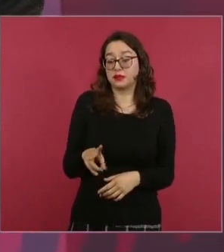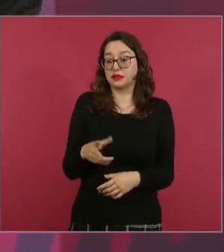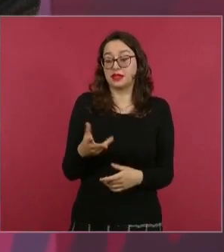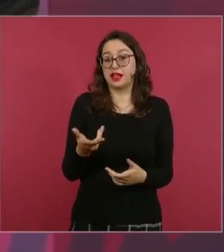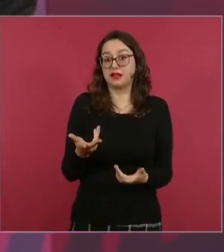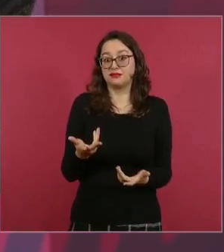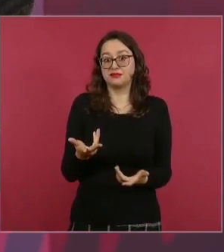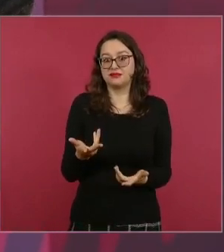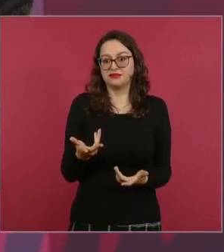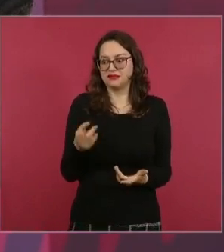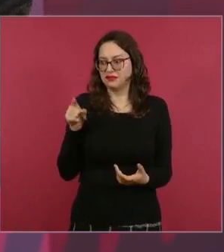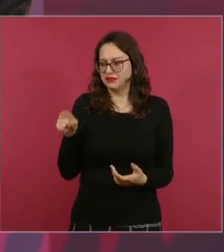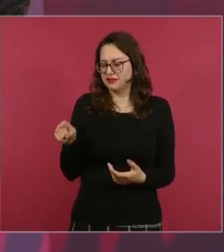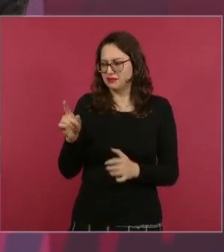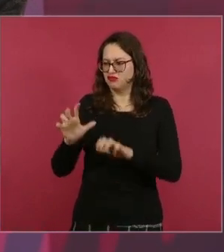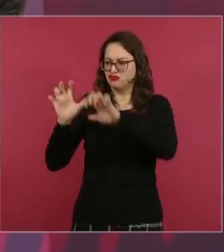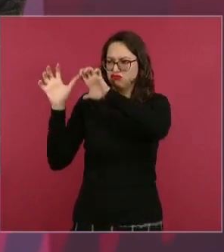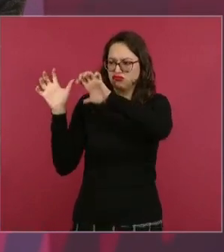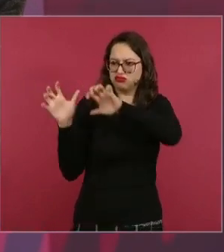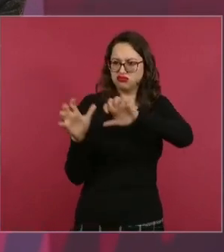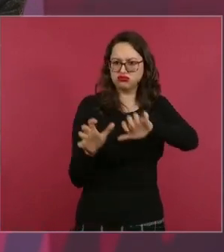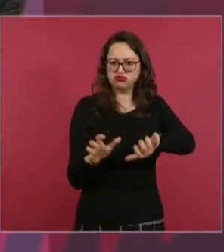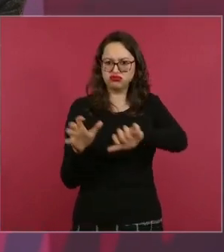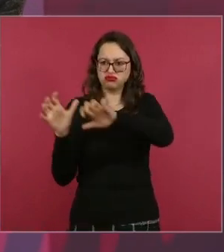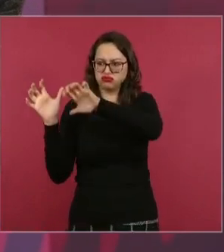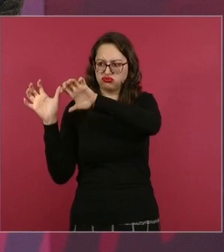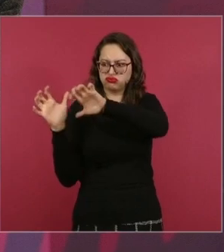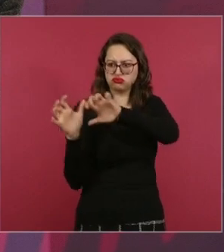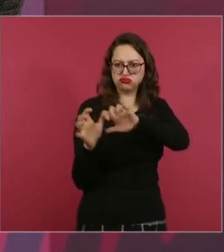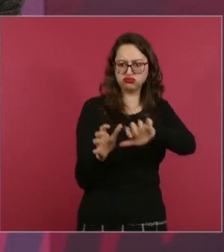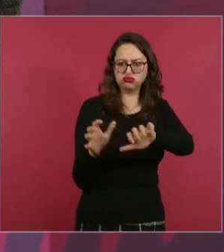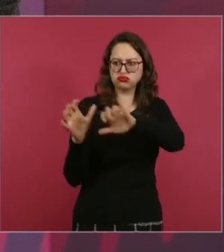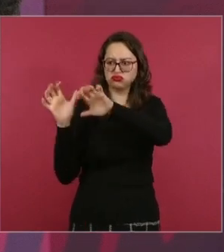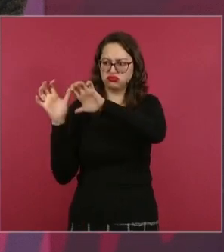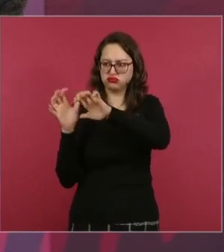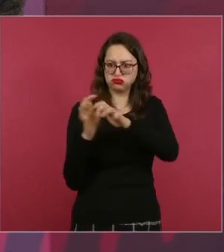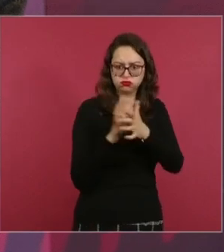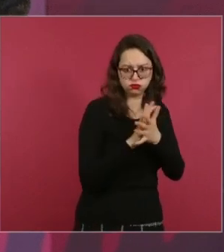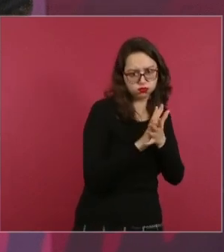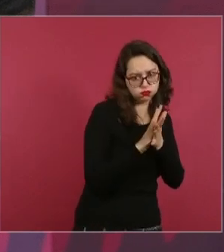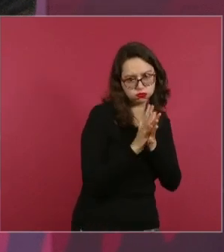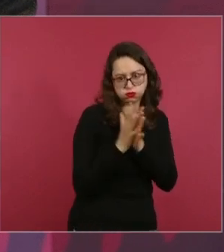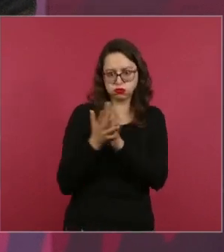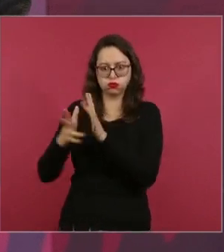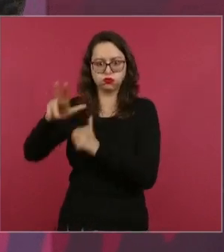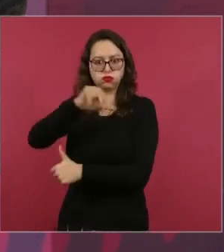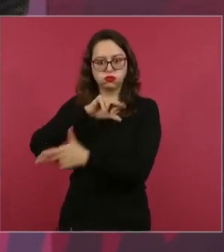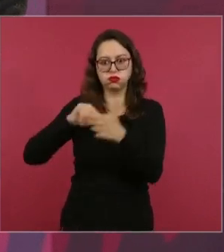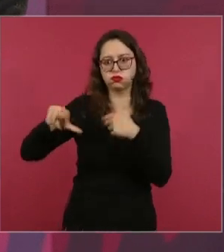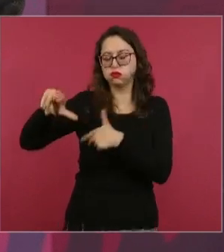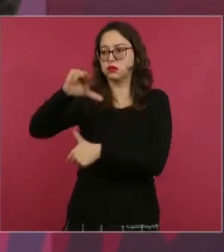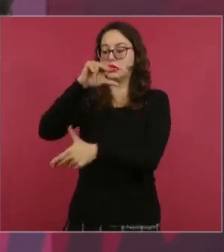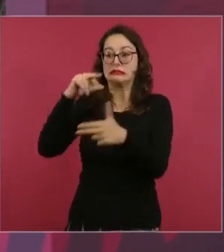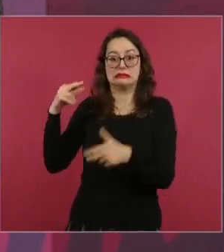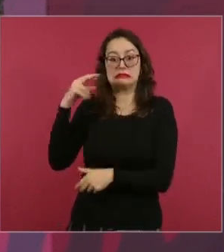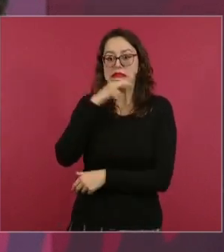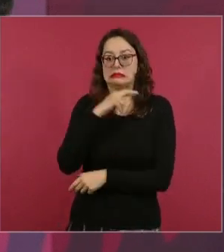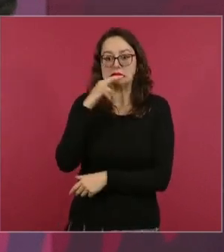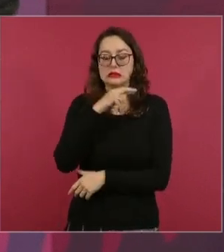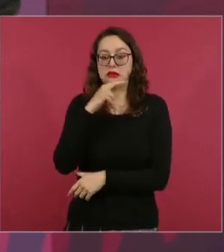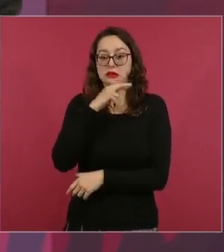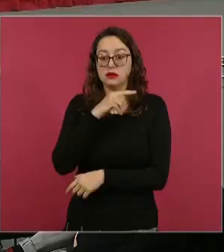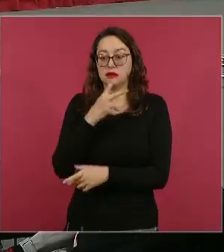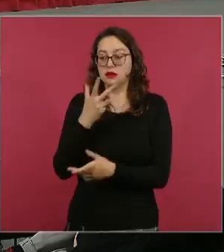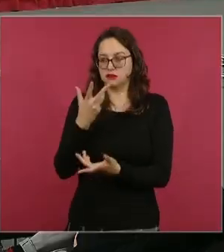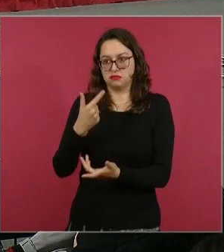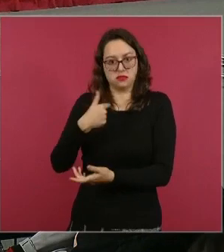o evolucionó ag grave en poco tiempo estuve al